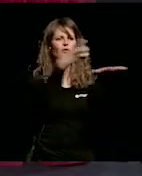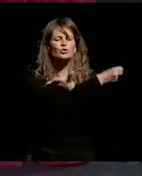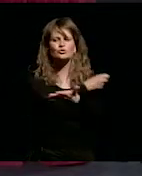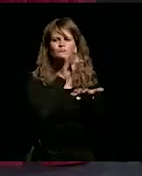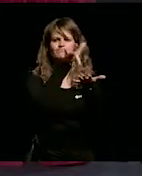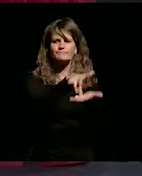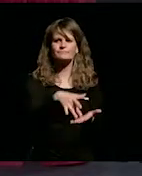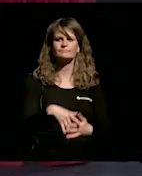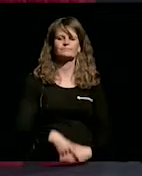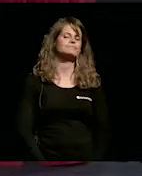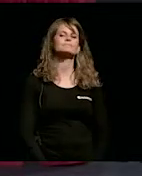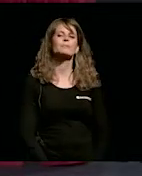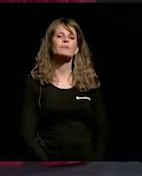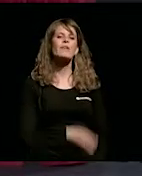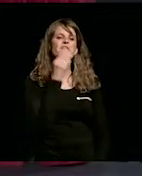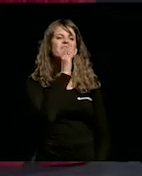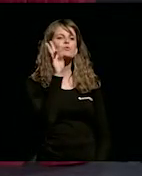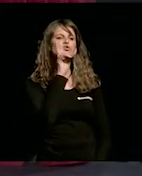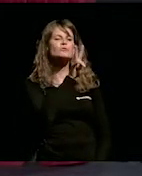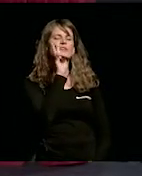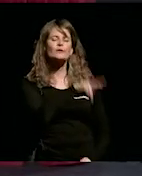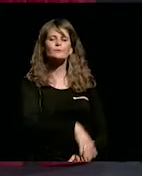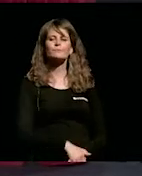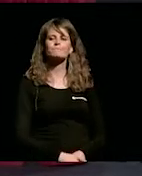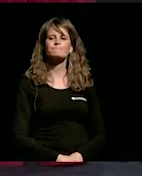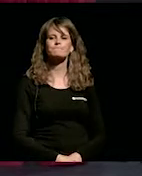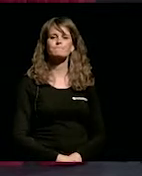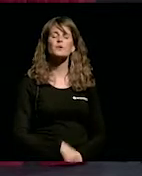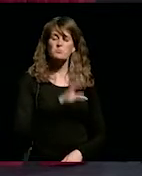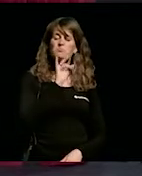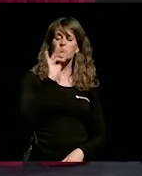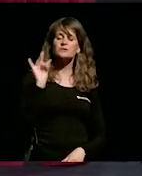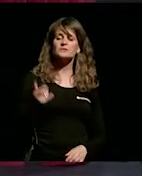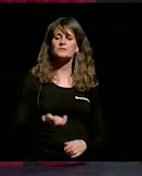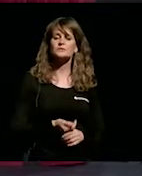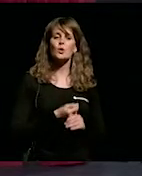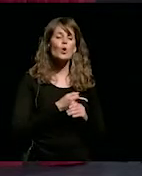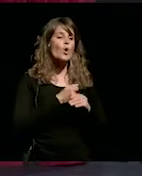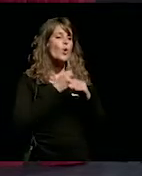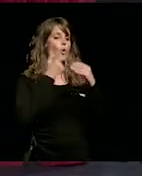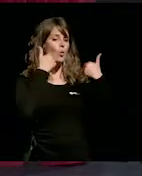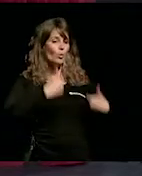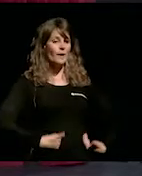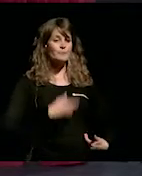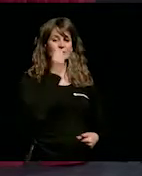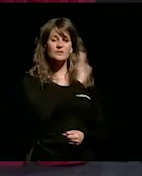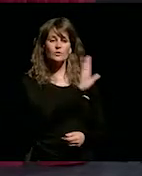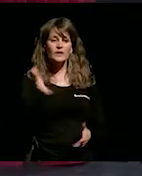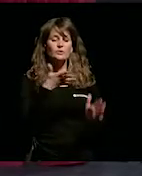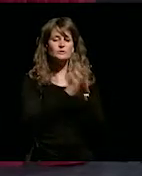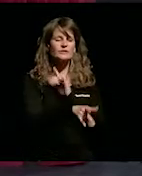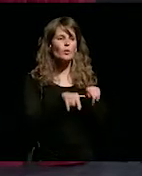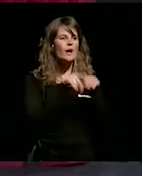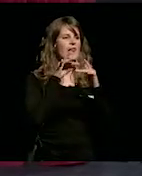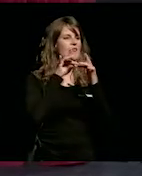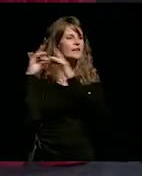Pues sí, cuerpos extraordinarios lidera a